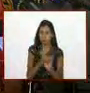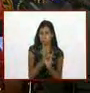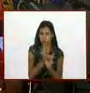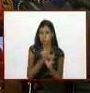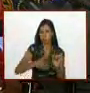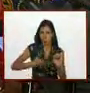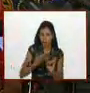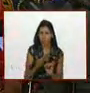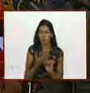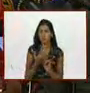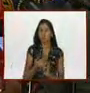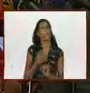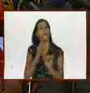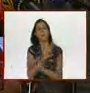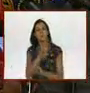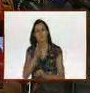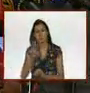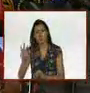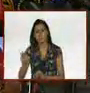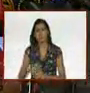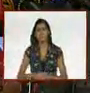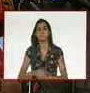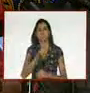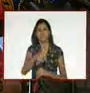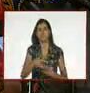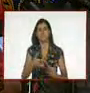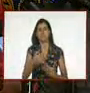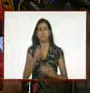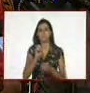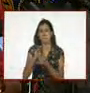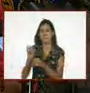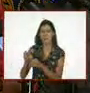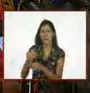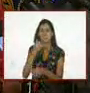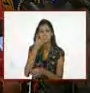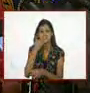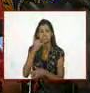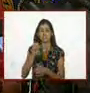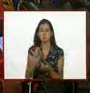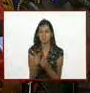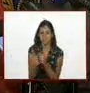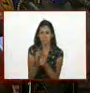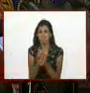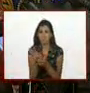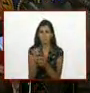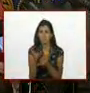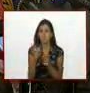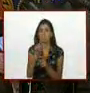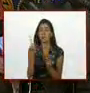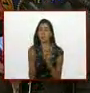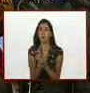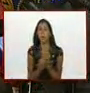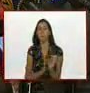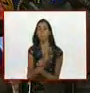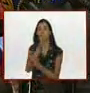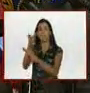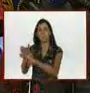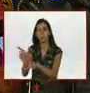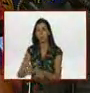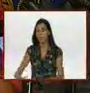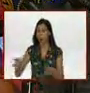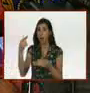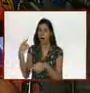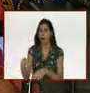poder hacerlo por la página web, por los mensajitos telefónicos, por yendo a los sitios